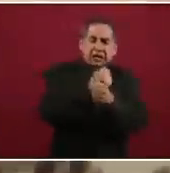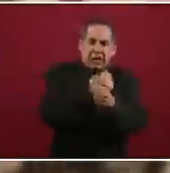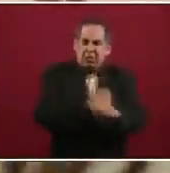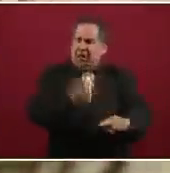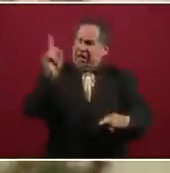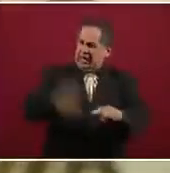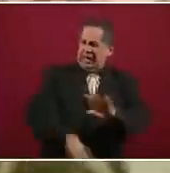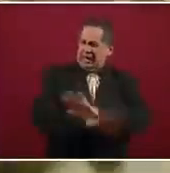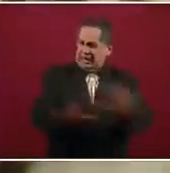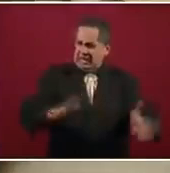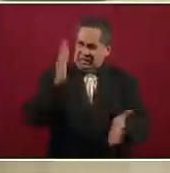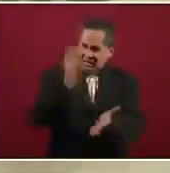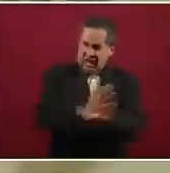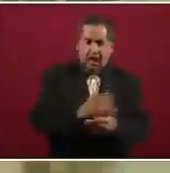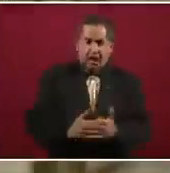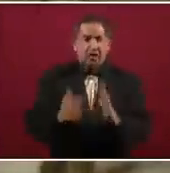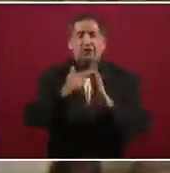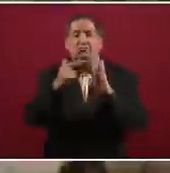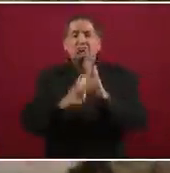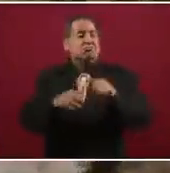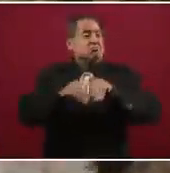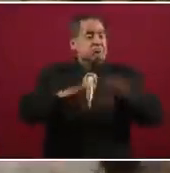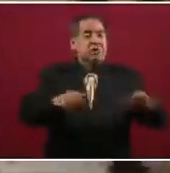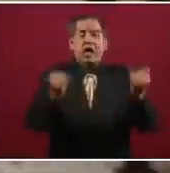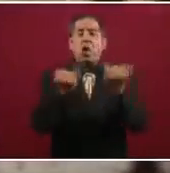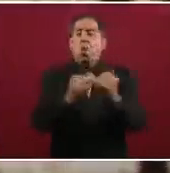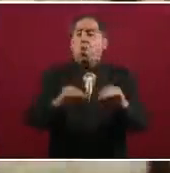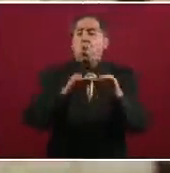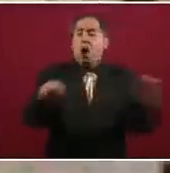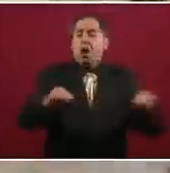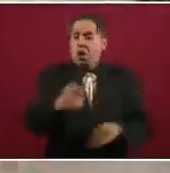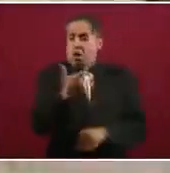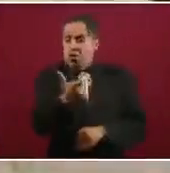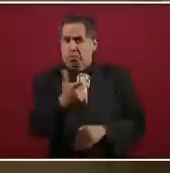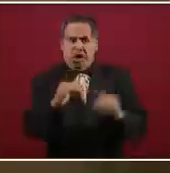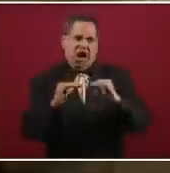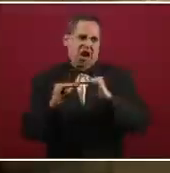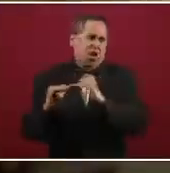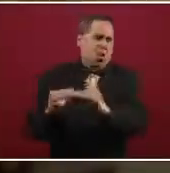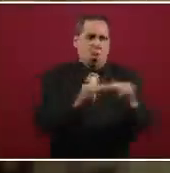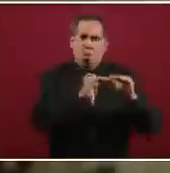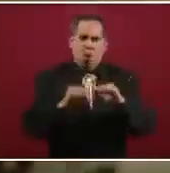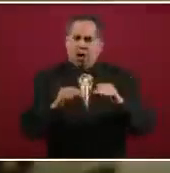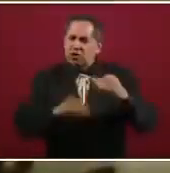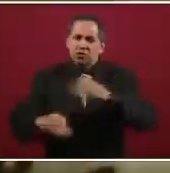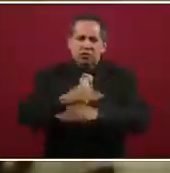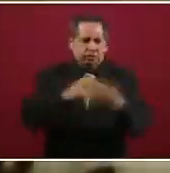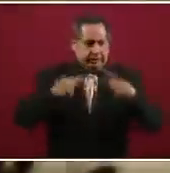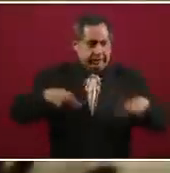medidas necesarias para otorgar igualdad económica a los habitantes de la Nueva España.